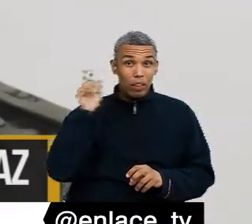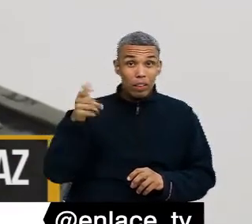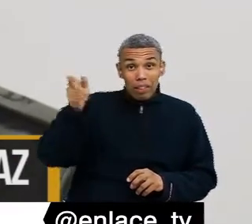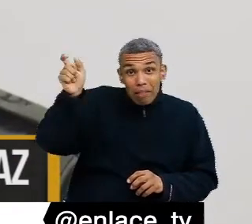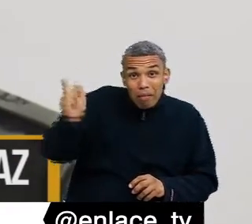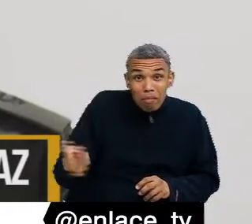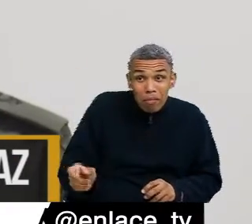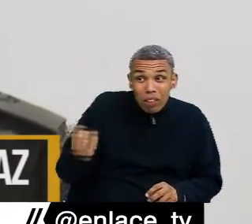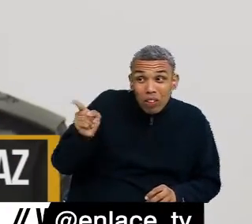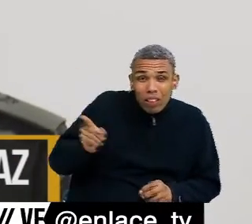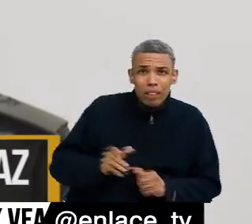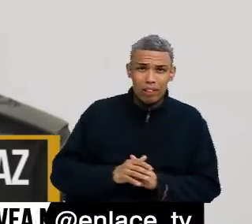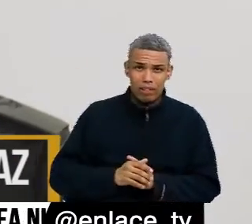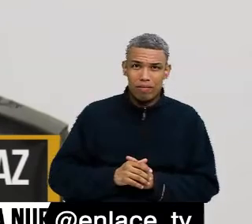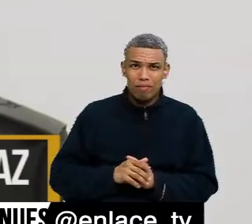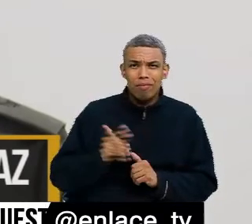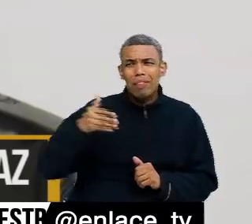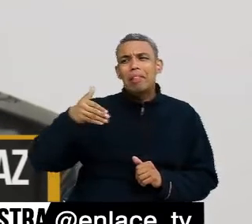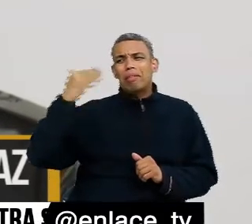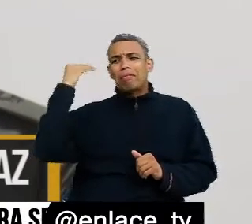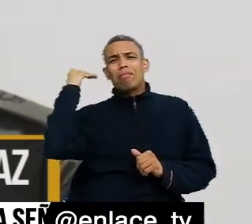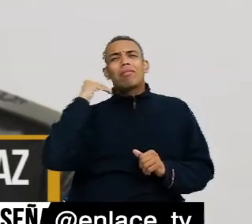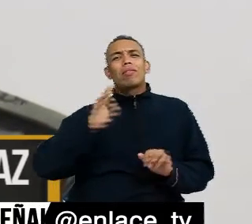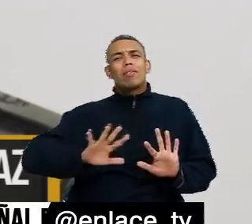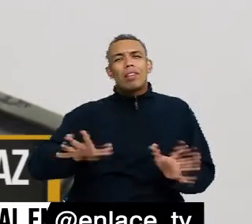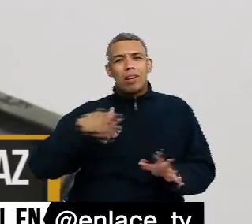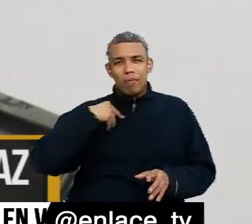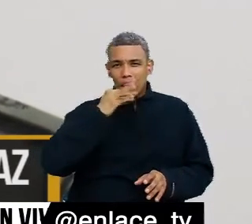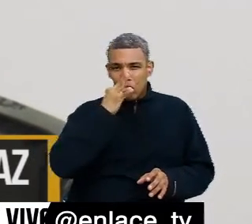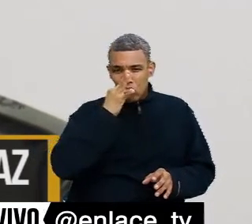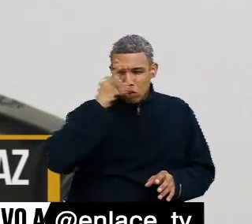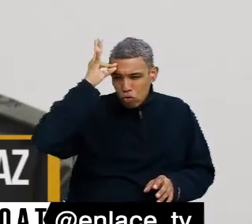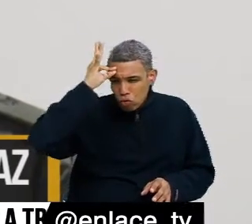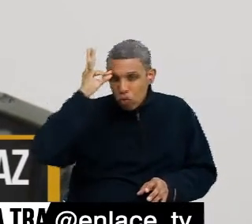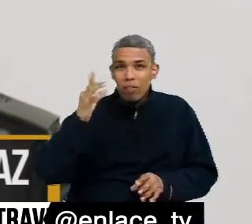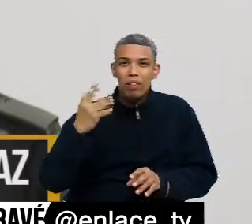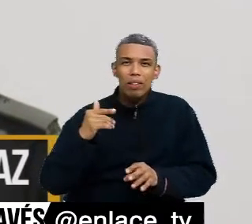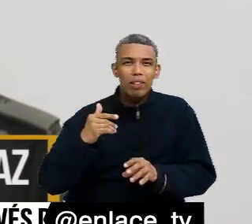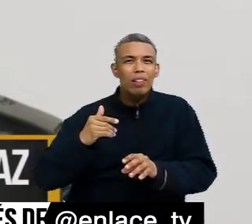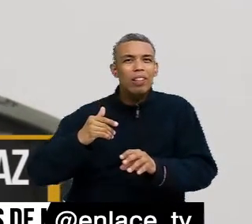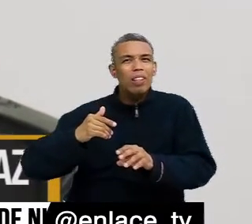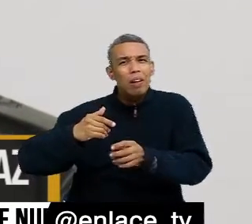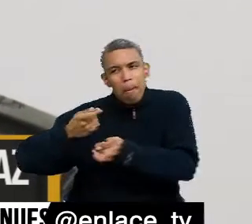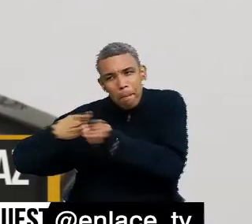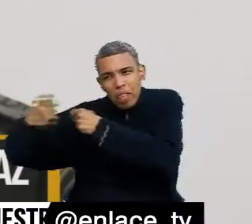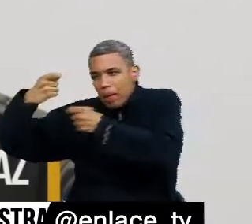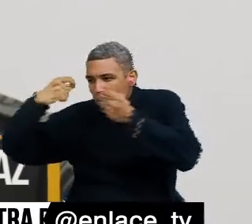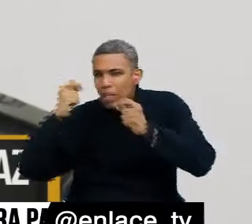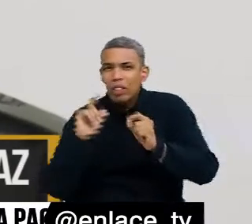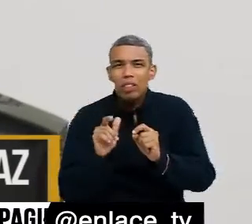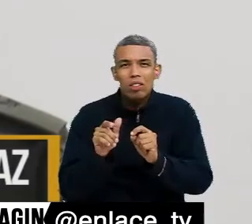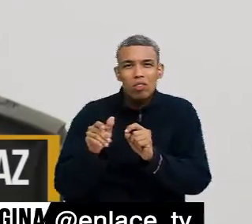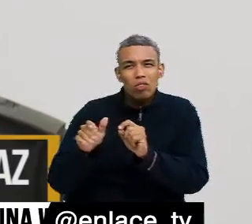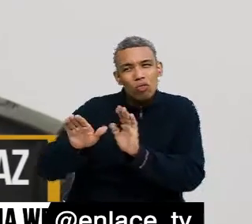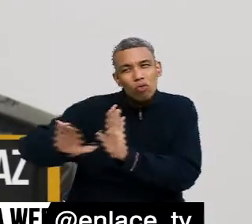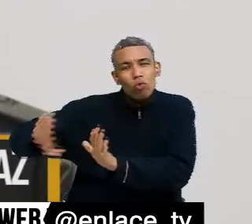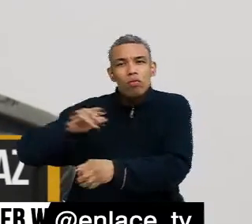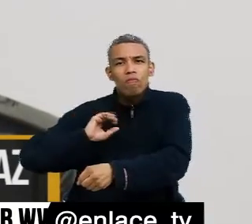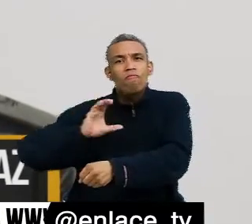de porte y tráfico de estupefacientes en un allanamiento que hizo la SIGIN, la Seccional de Investigación